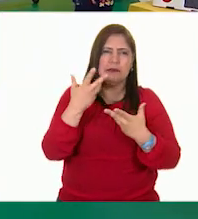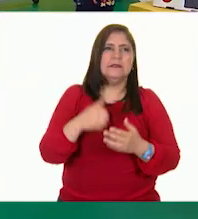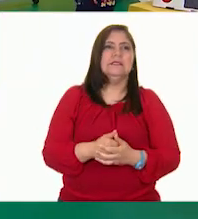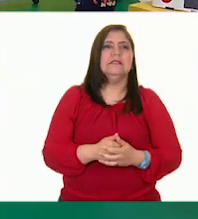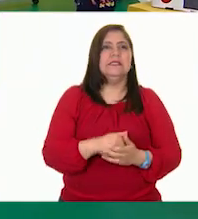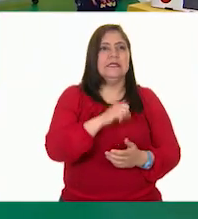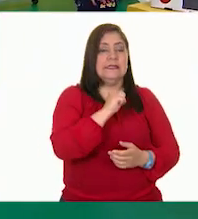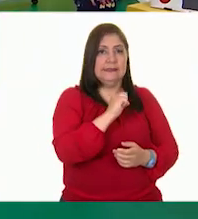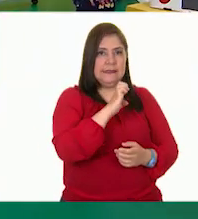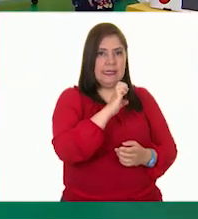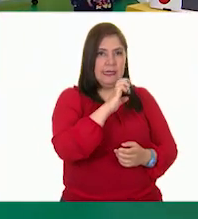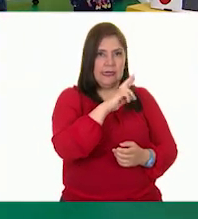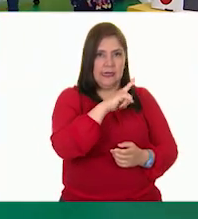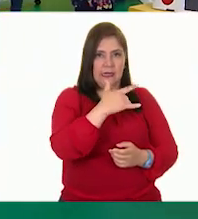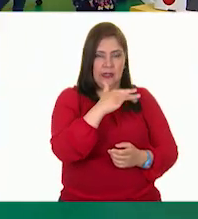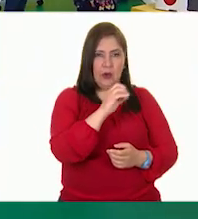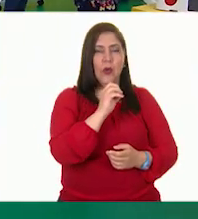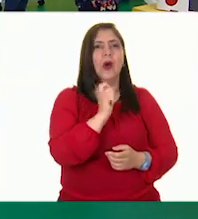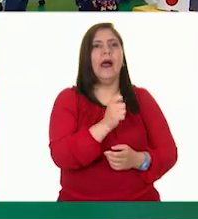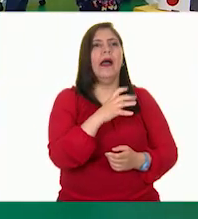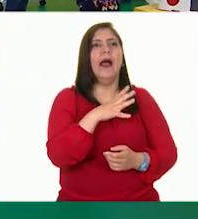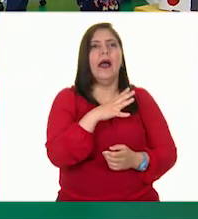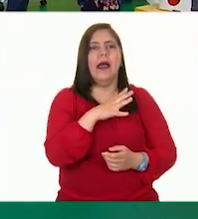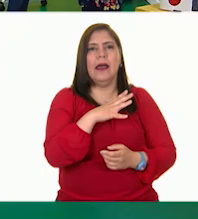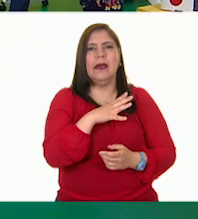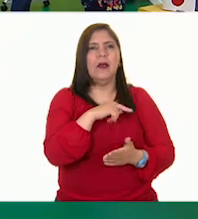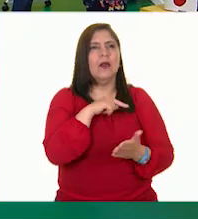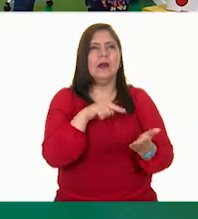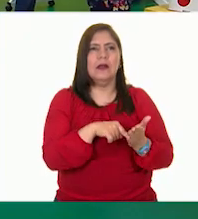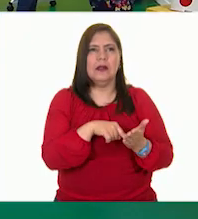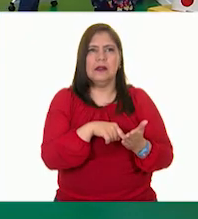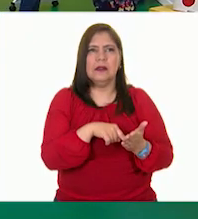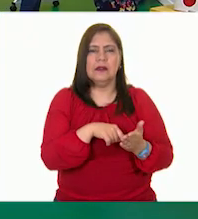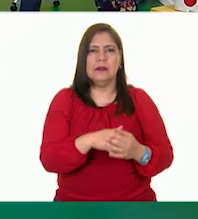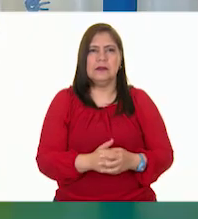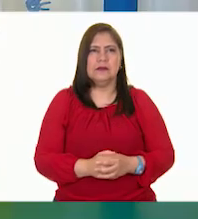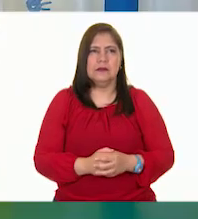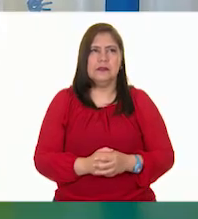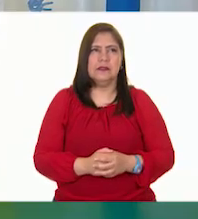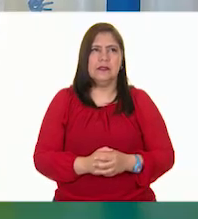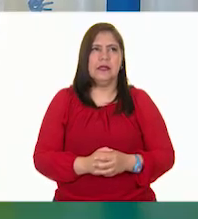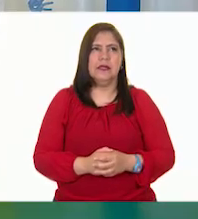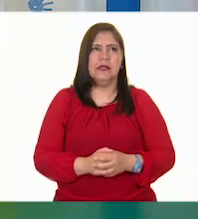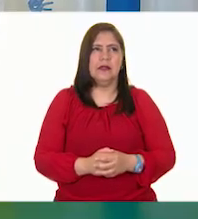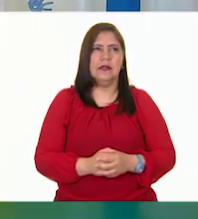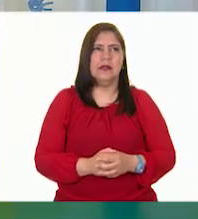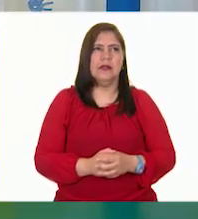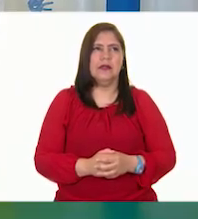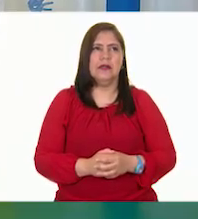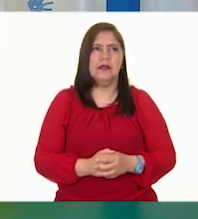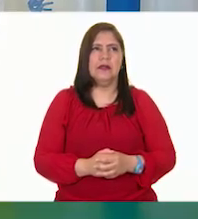Sergio Ujú. está... ¿En dónde está Sergio? Aquí. No,